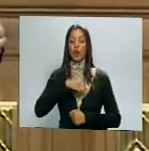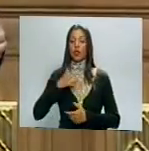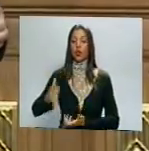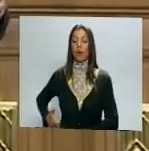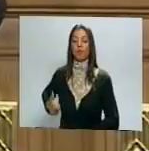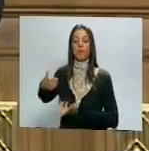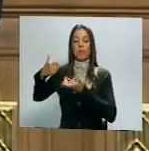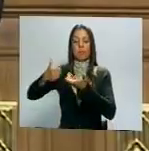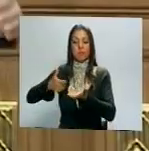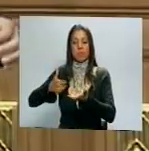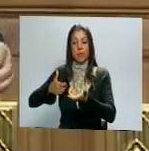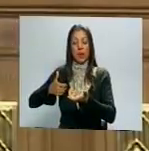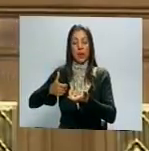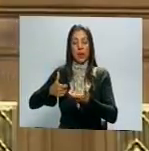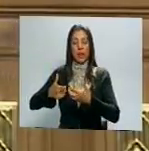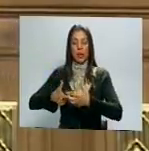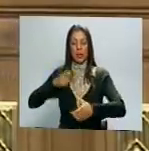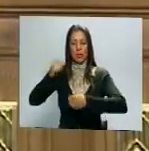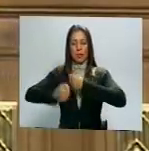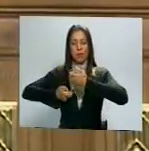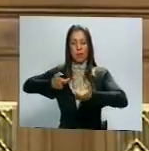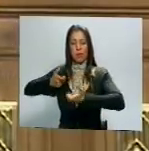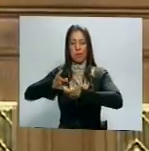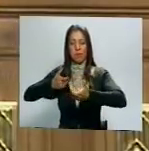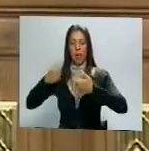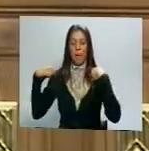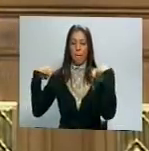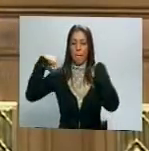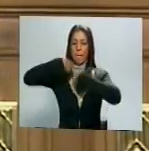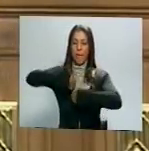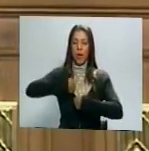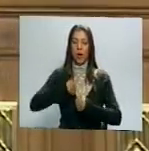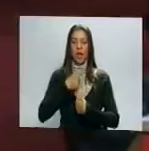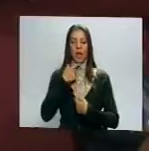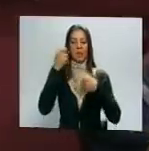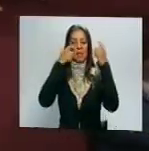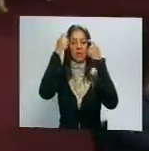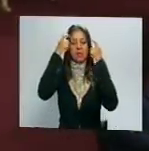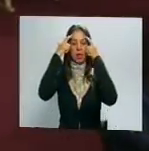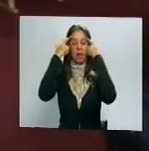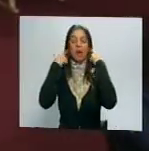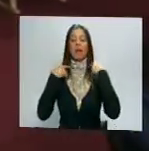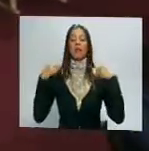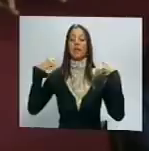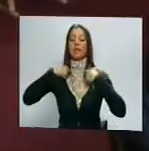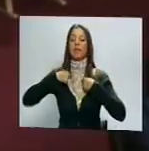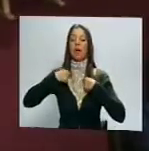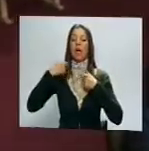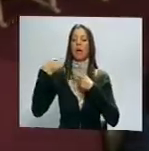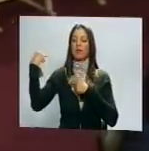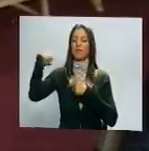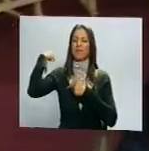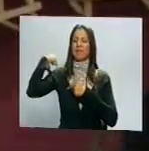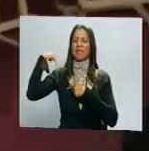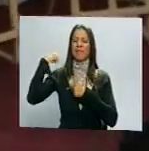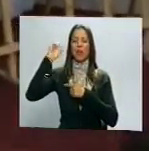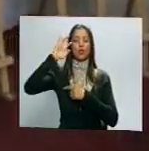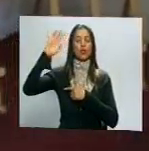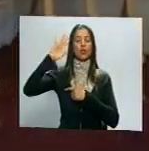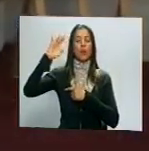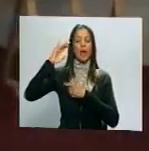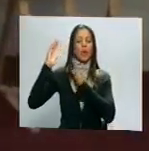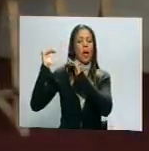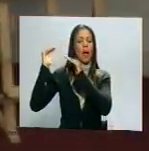hombro, bayoneta calada y el morral de Hugo Chávez en la espalda, con ese morral cargado de sueño, cargado de